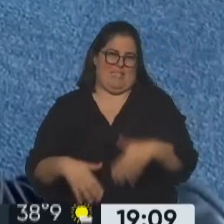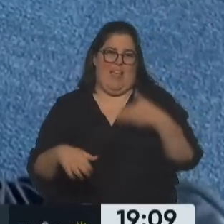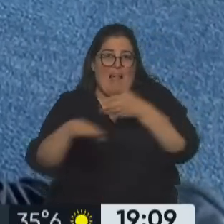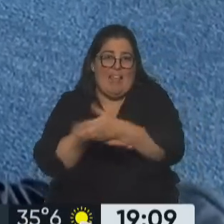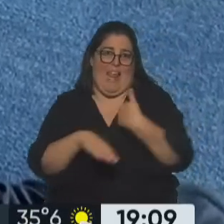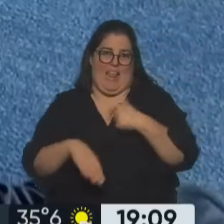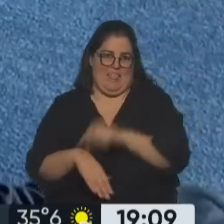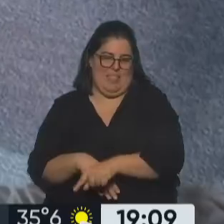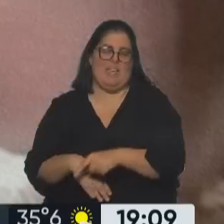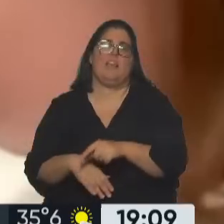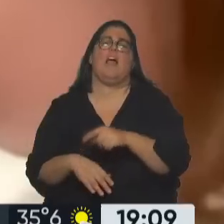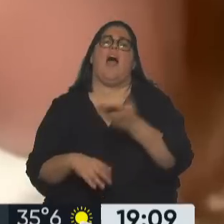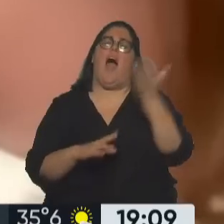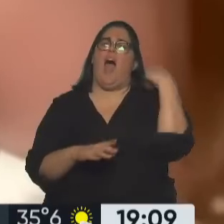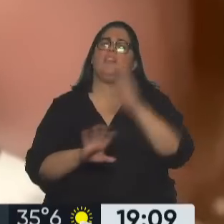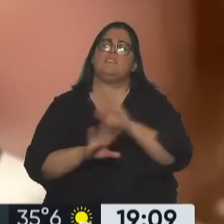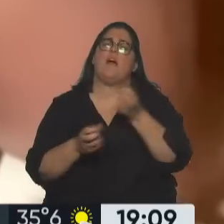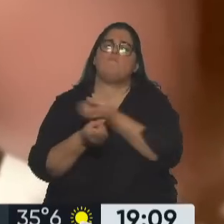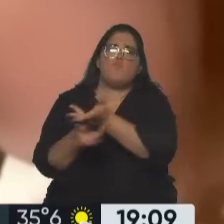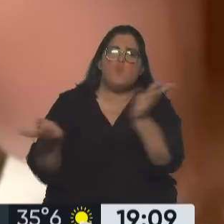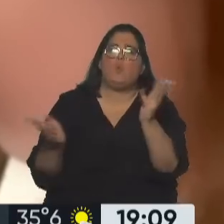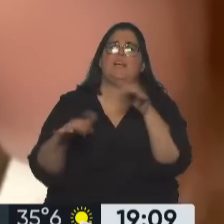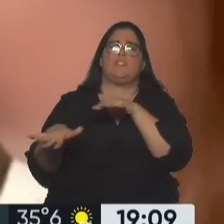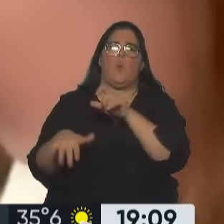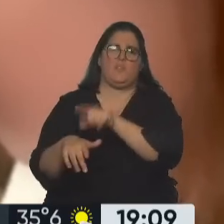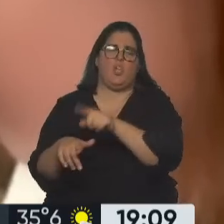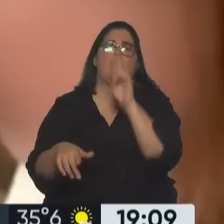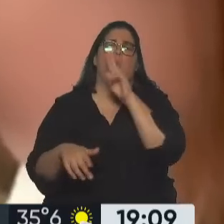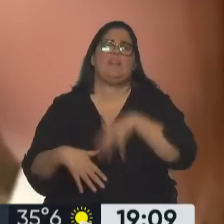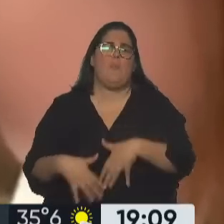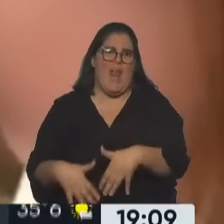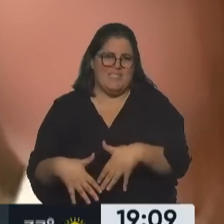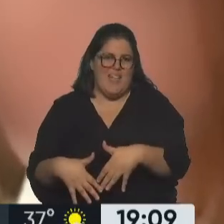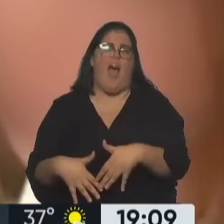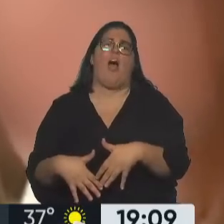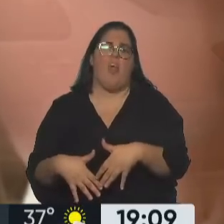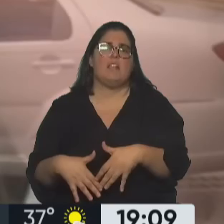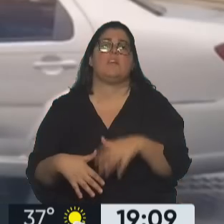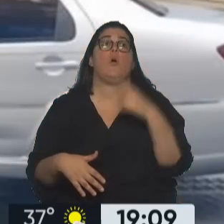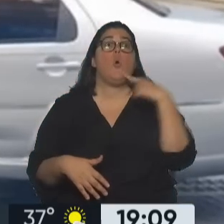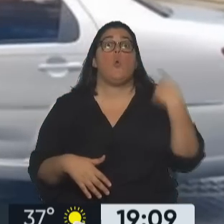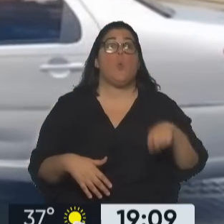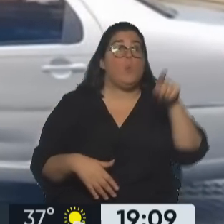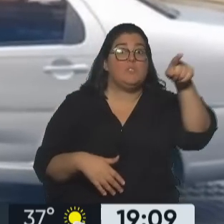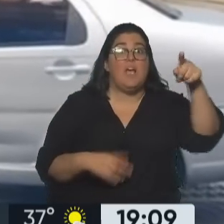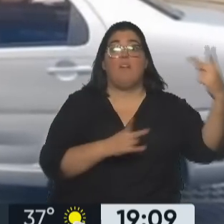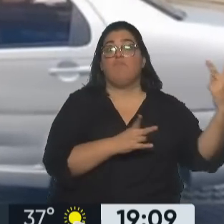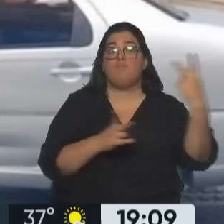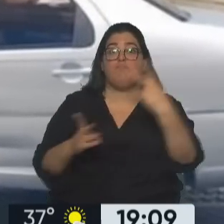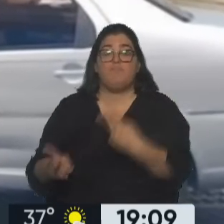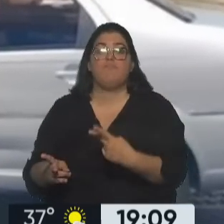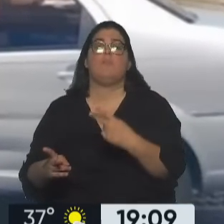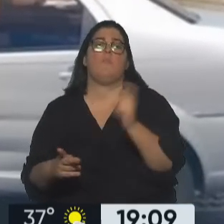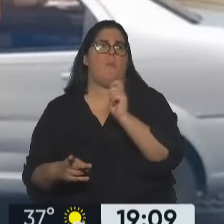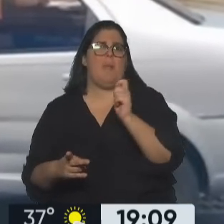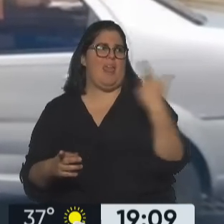que se difundieran numerosos casos no solo los de ayer Dani de mujeres embarazadas que provienen de ese país ya en